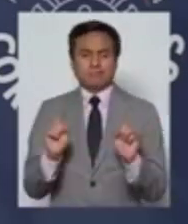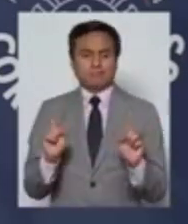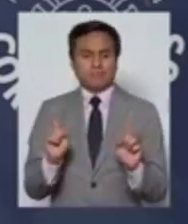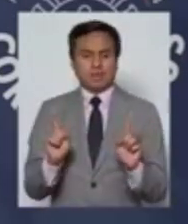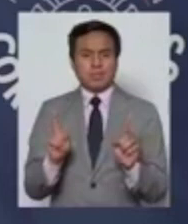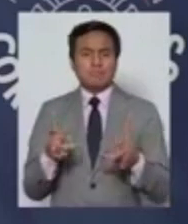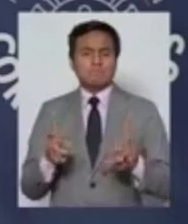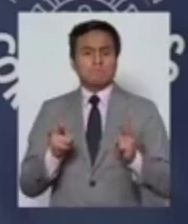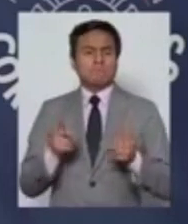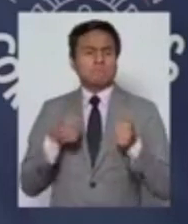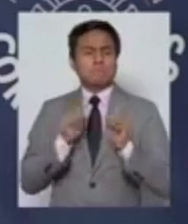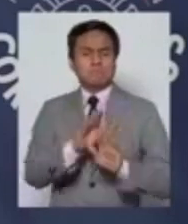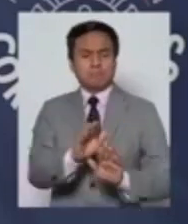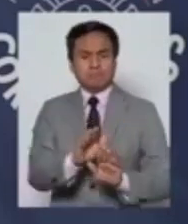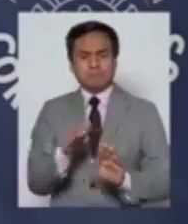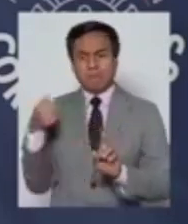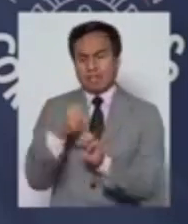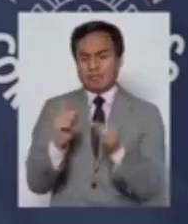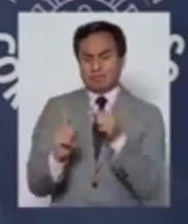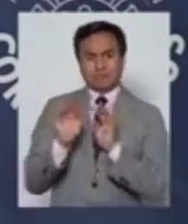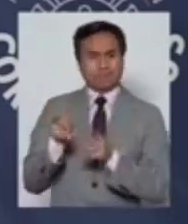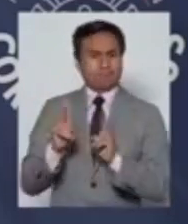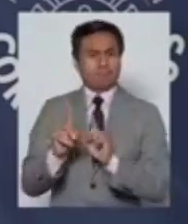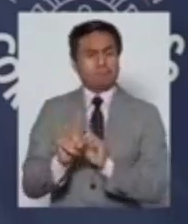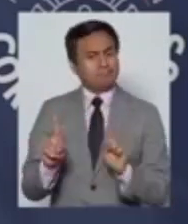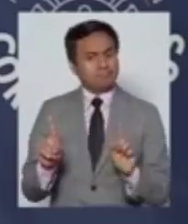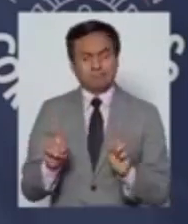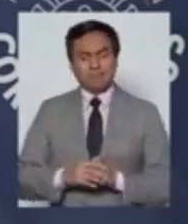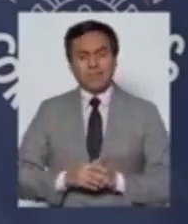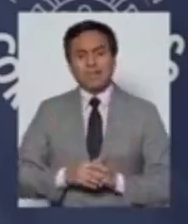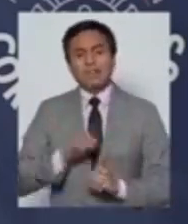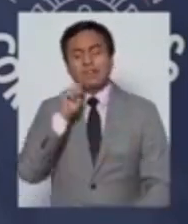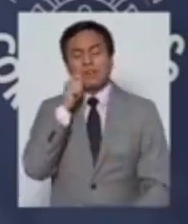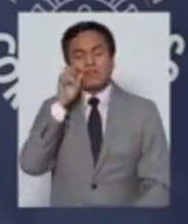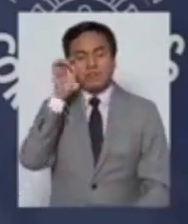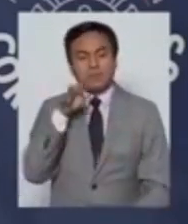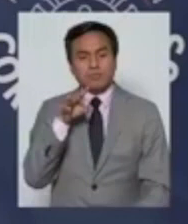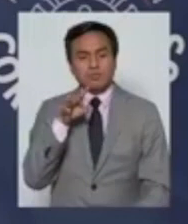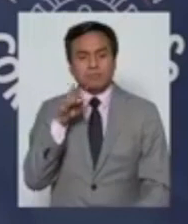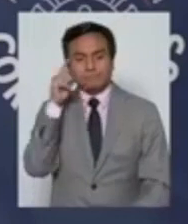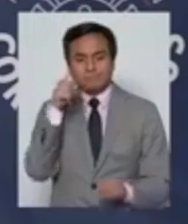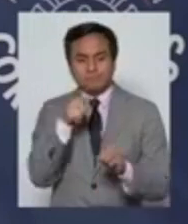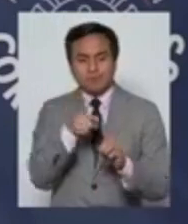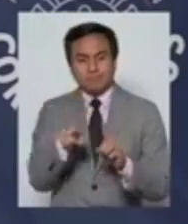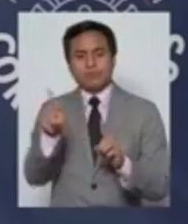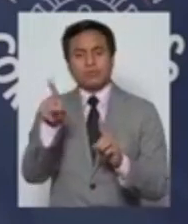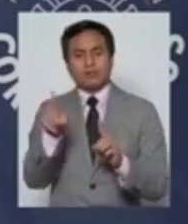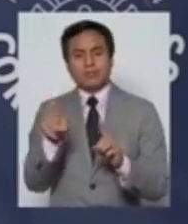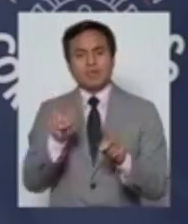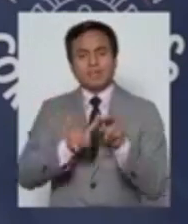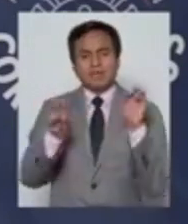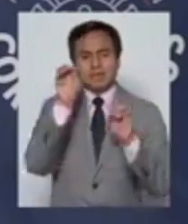de justificar la violencia de un agresor. En ese contexto sabemos que el objetivo era otro, pero es una pieza mal